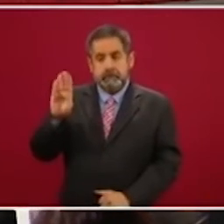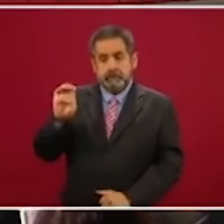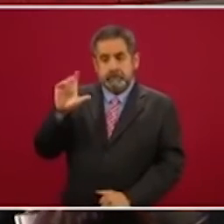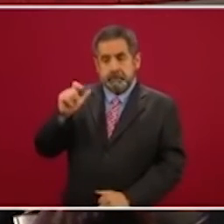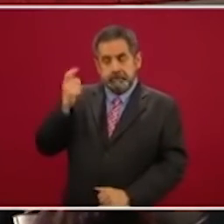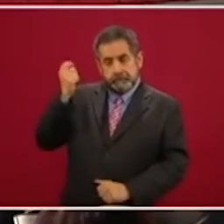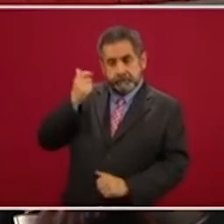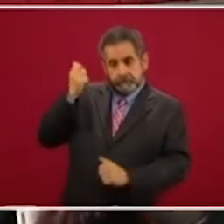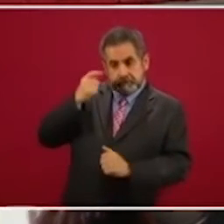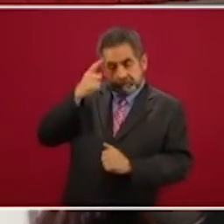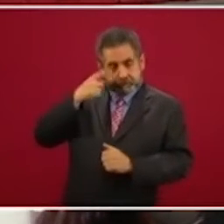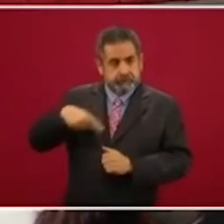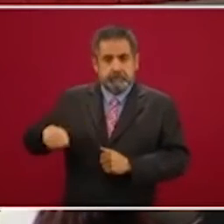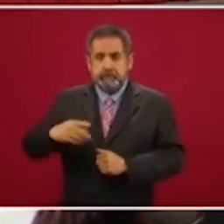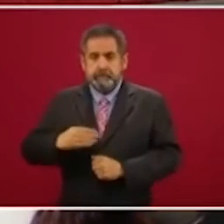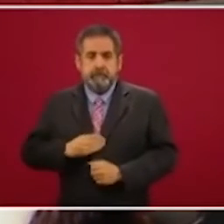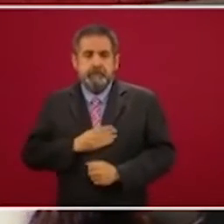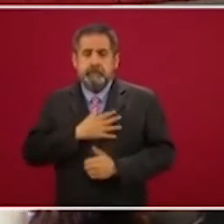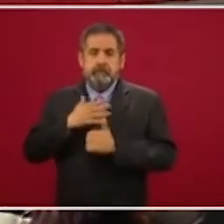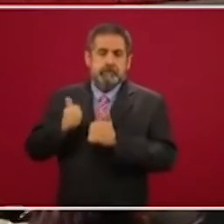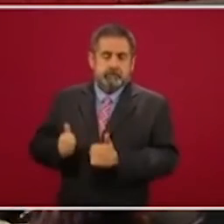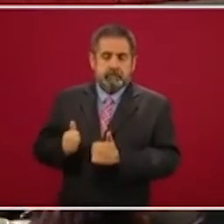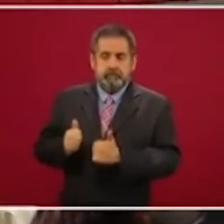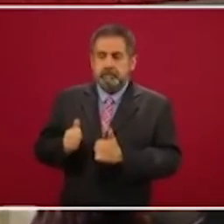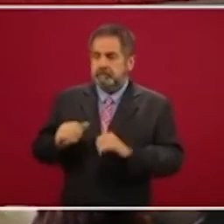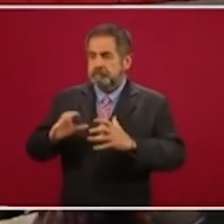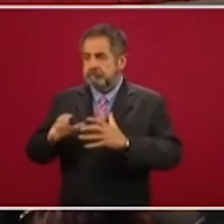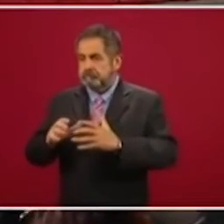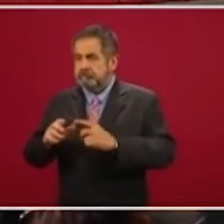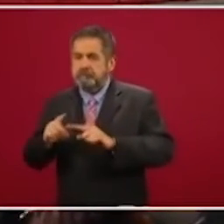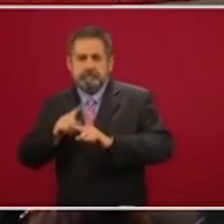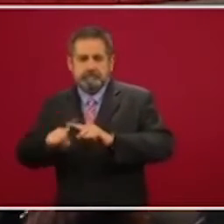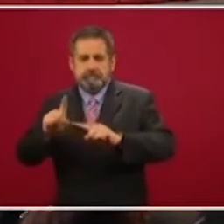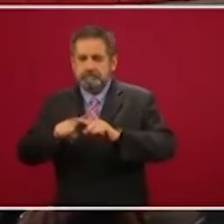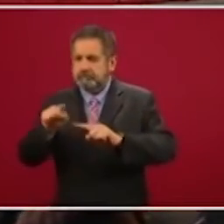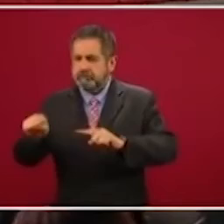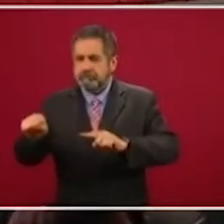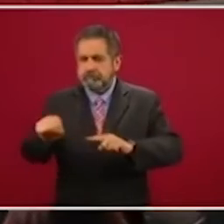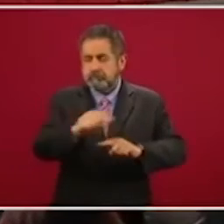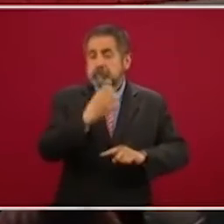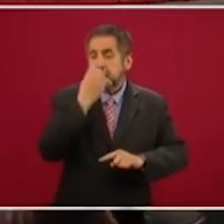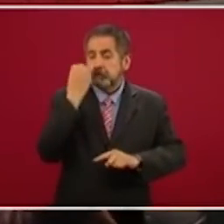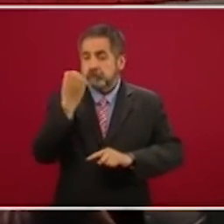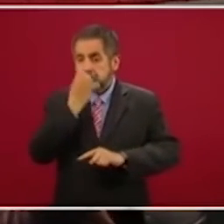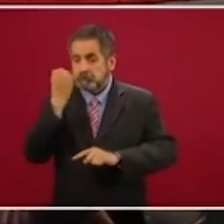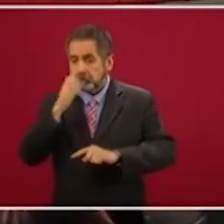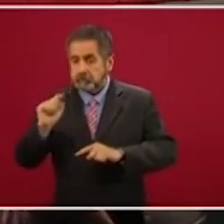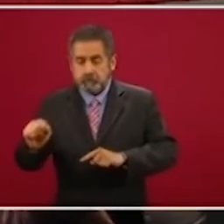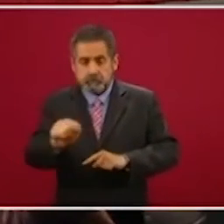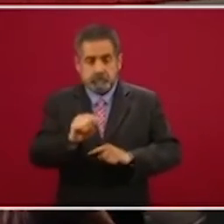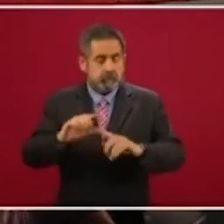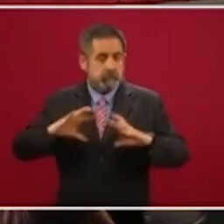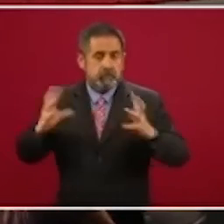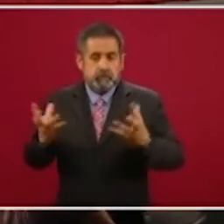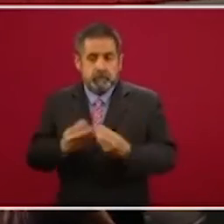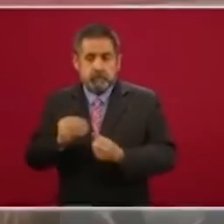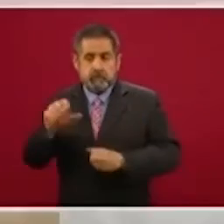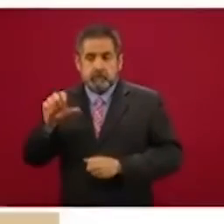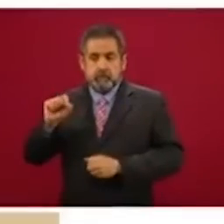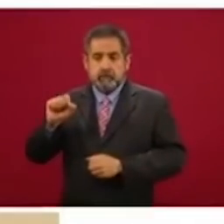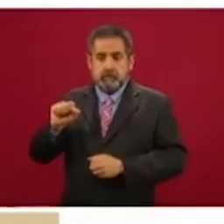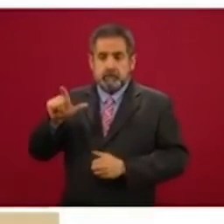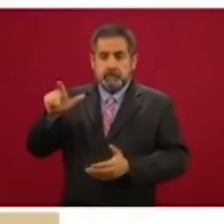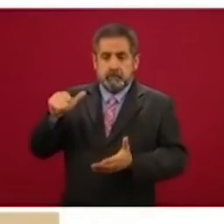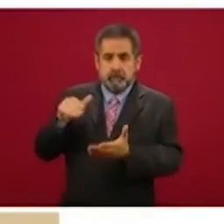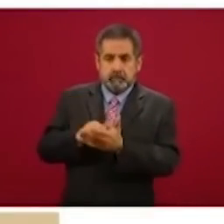bienestar en todos los niveles de escolaridad son 67 mil